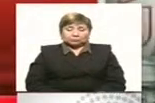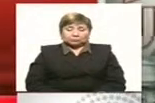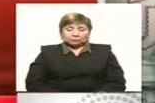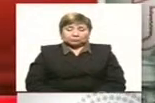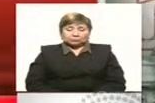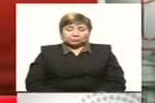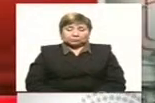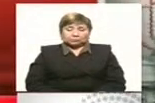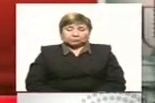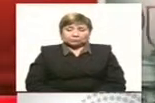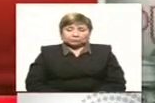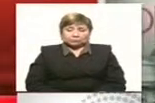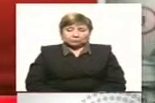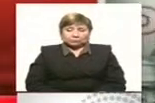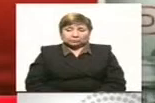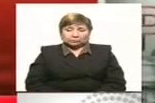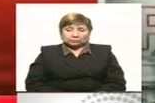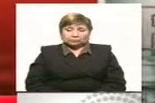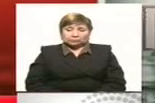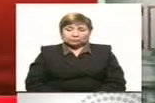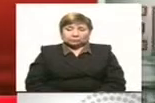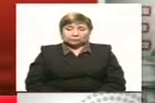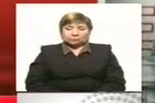Ya está.